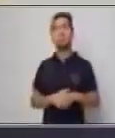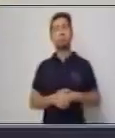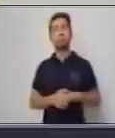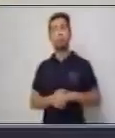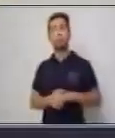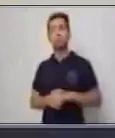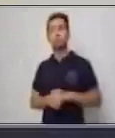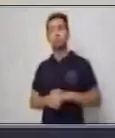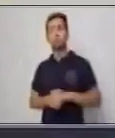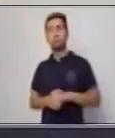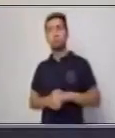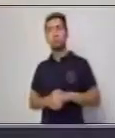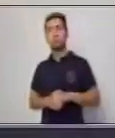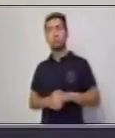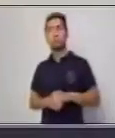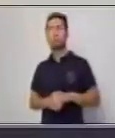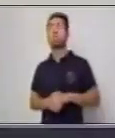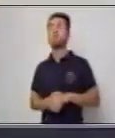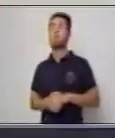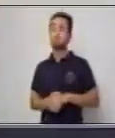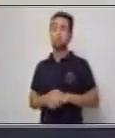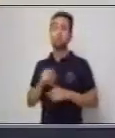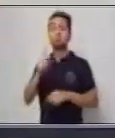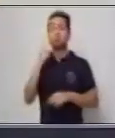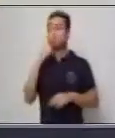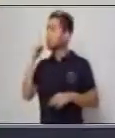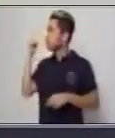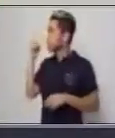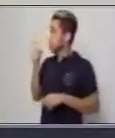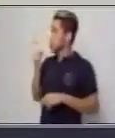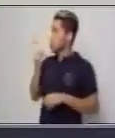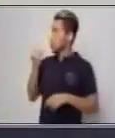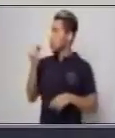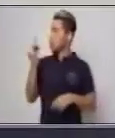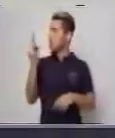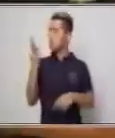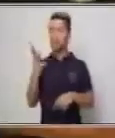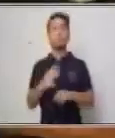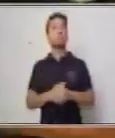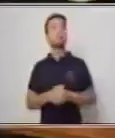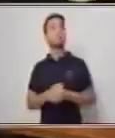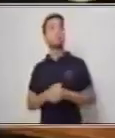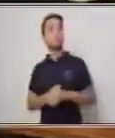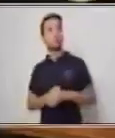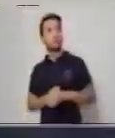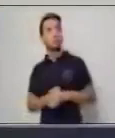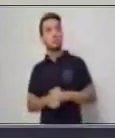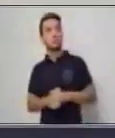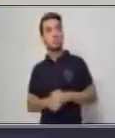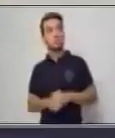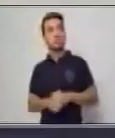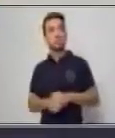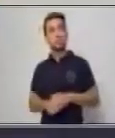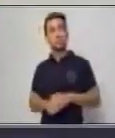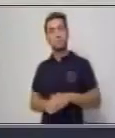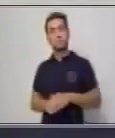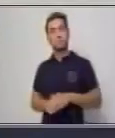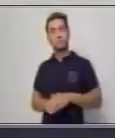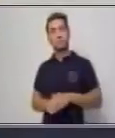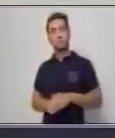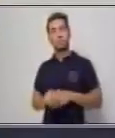Ah, ahora estás viendo números. Excelente. Entonces, eso es fundamental.